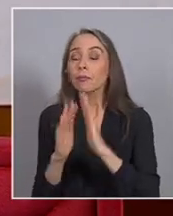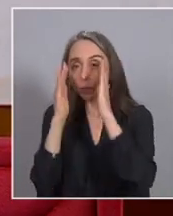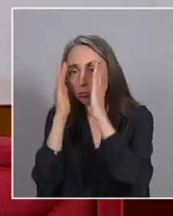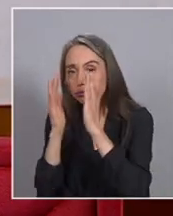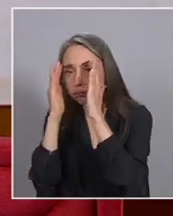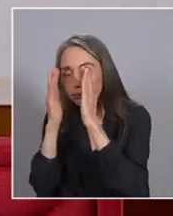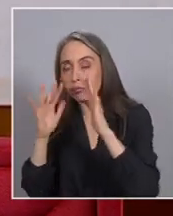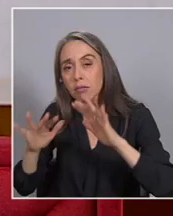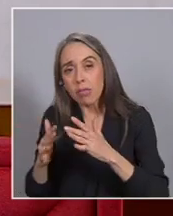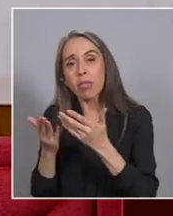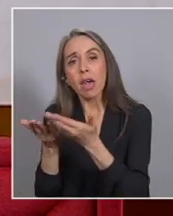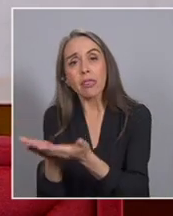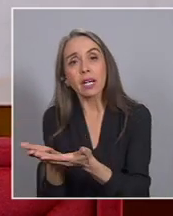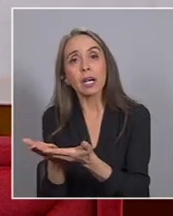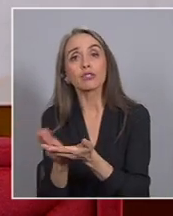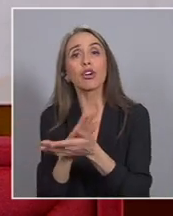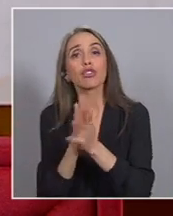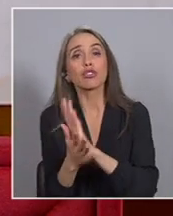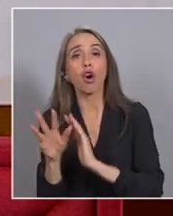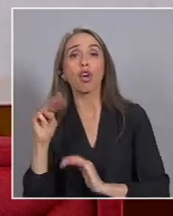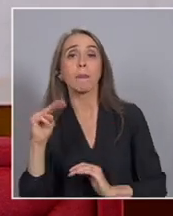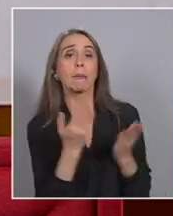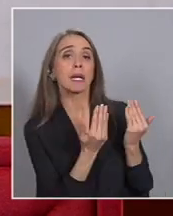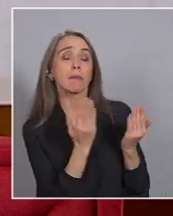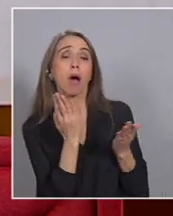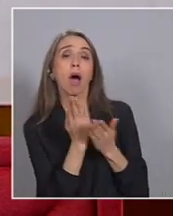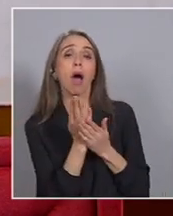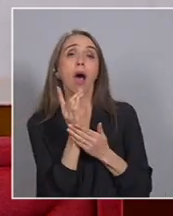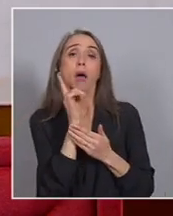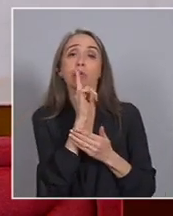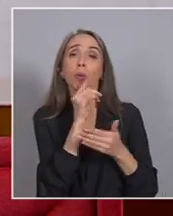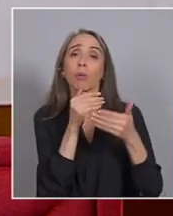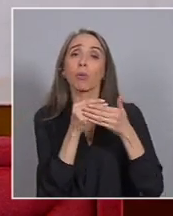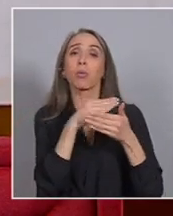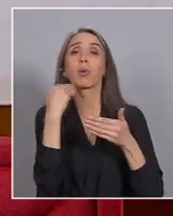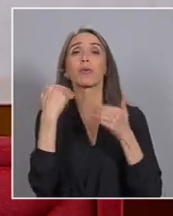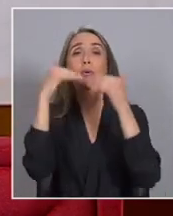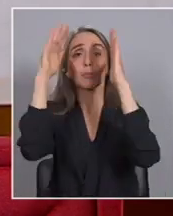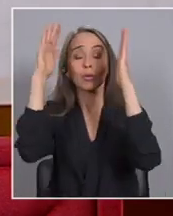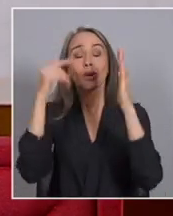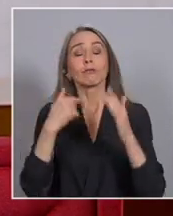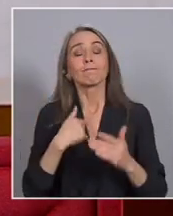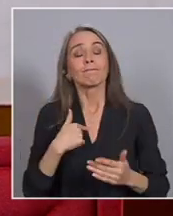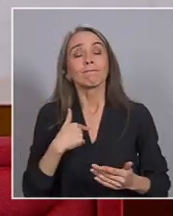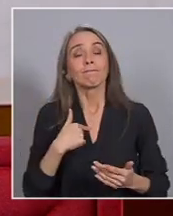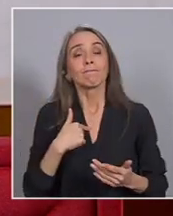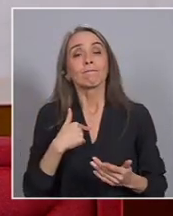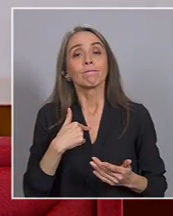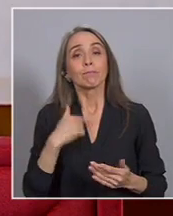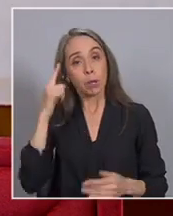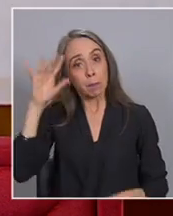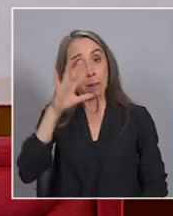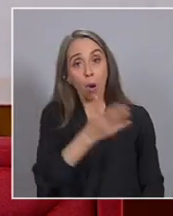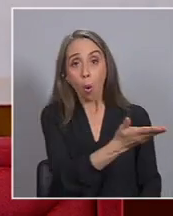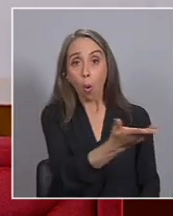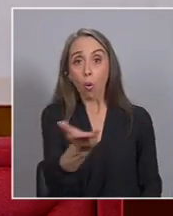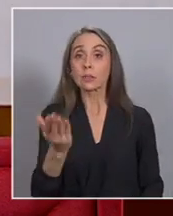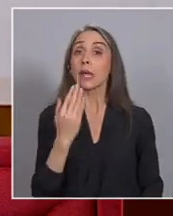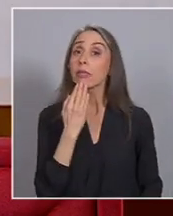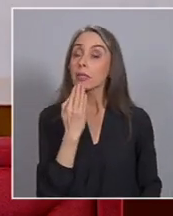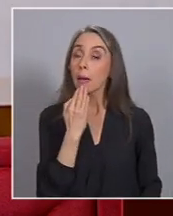dedicación y todo lo que necesitó hasta sus últimos días. Y me es inevitable, y me imagino que ustedes